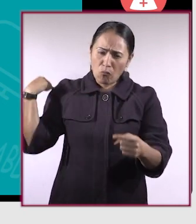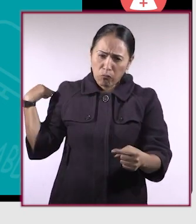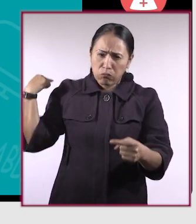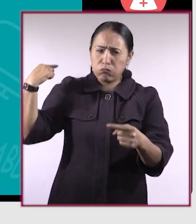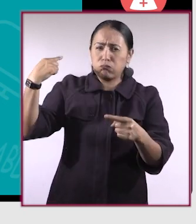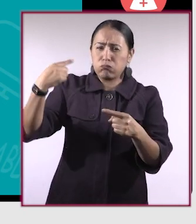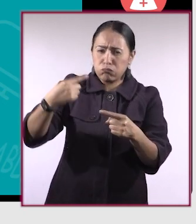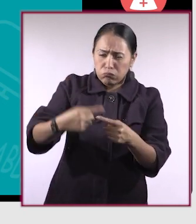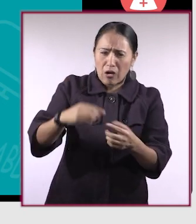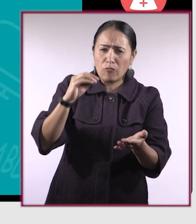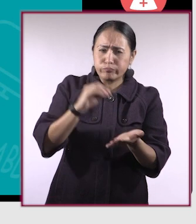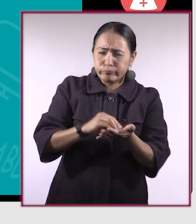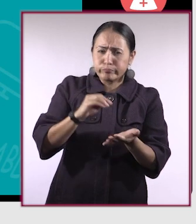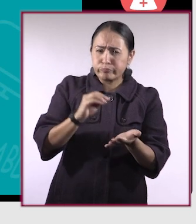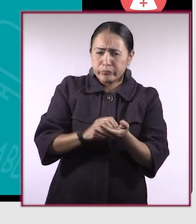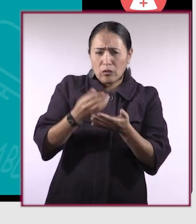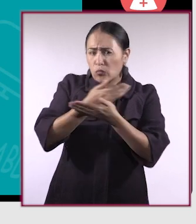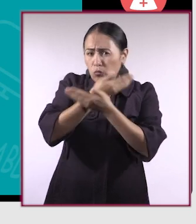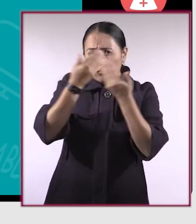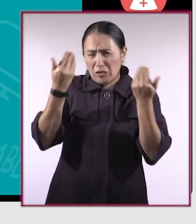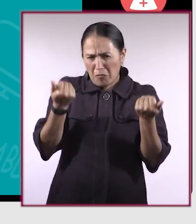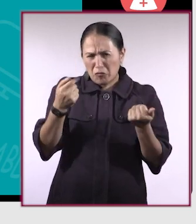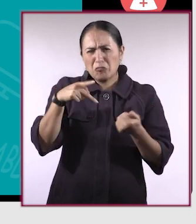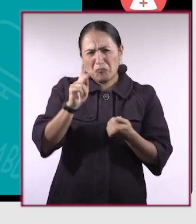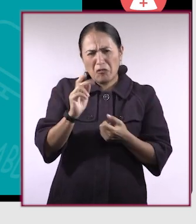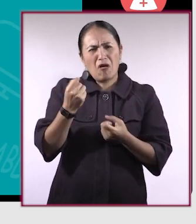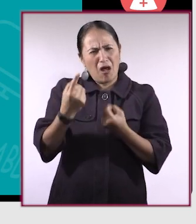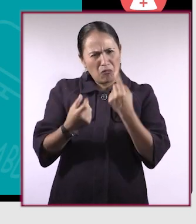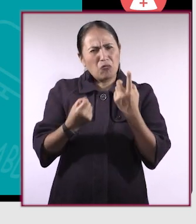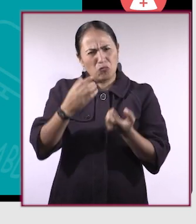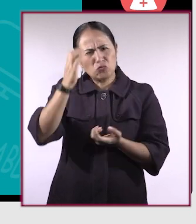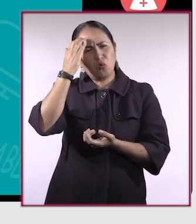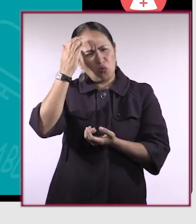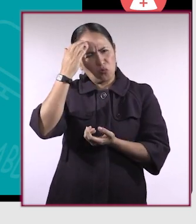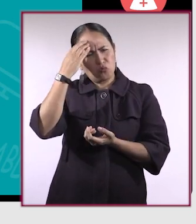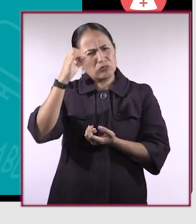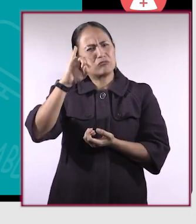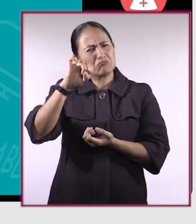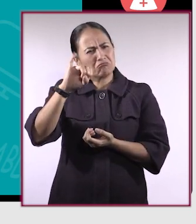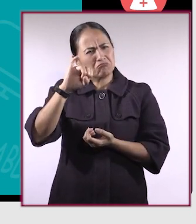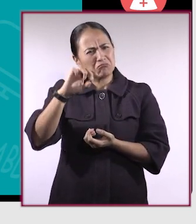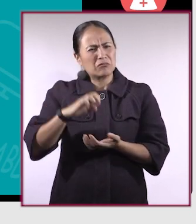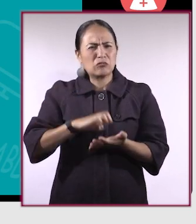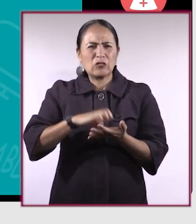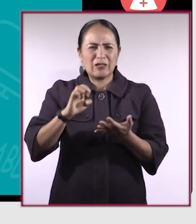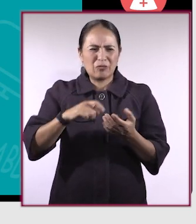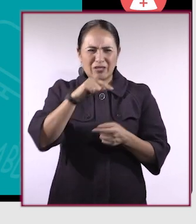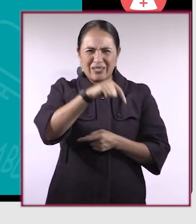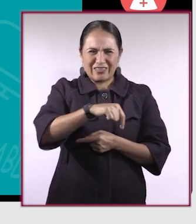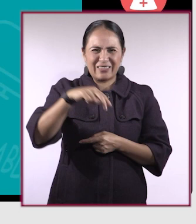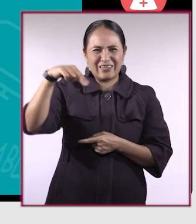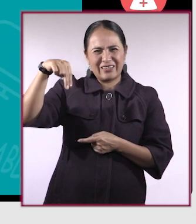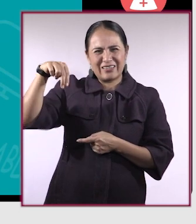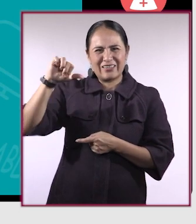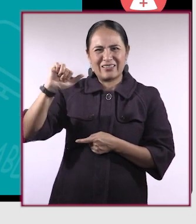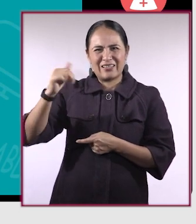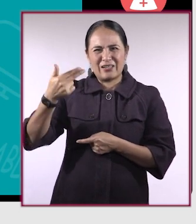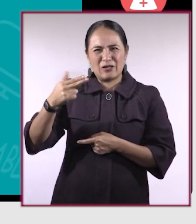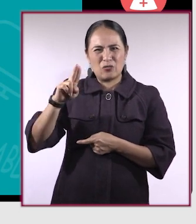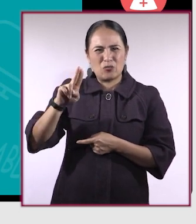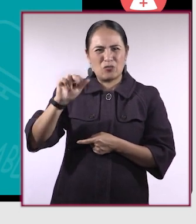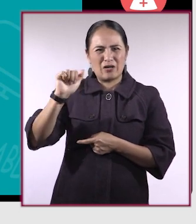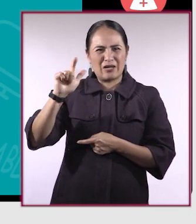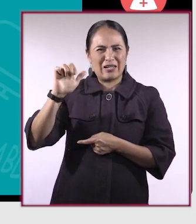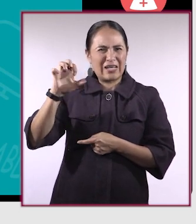de años hayan permanecido, hayan tenido sus variaciones, pero las conocemos hoy en día, esta de los